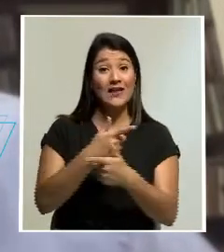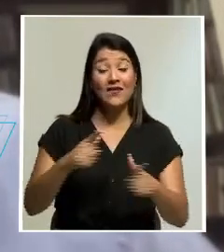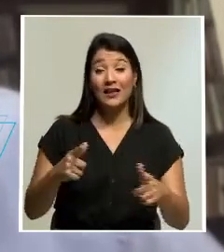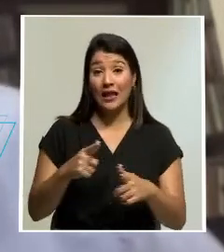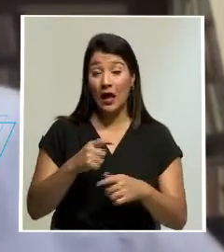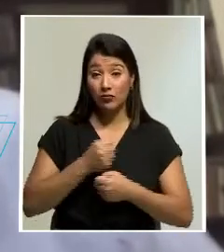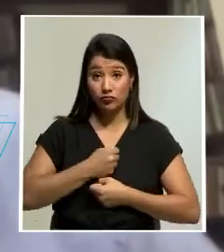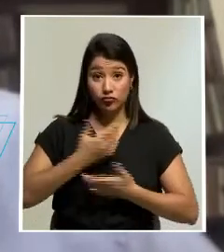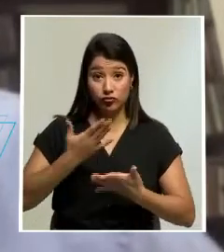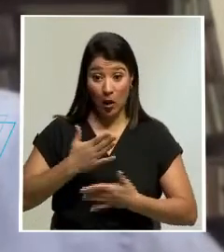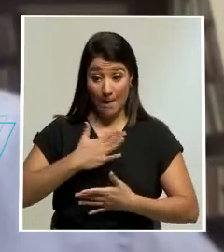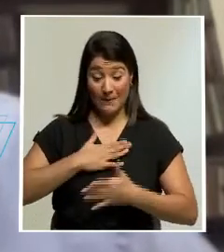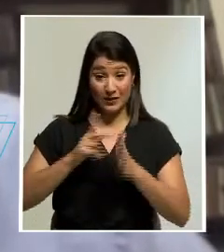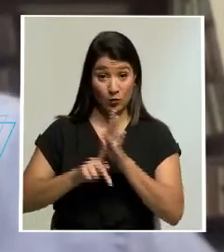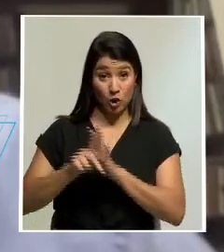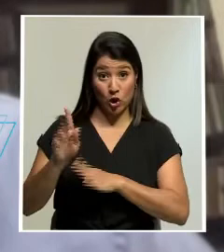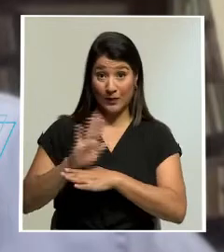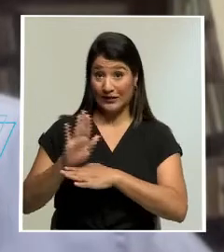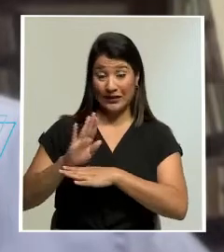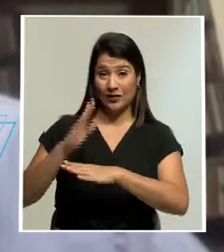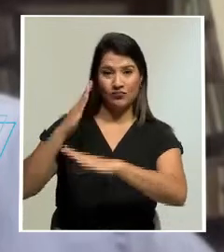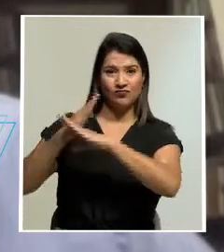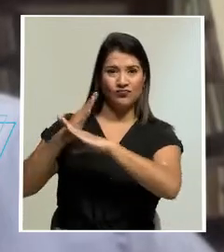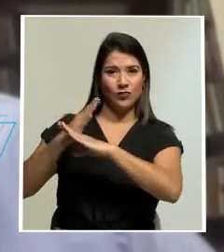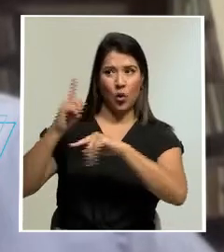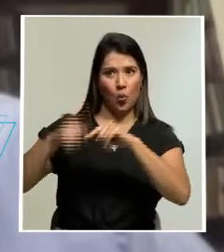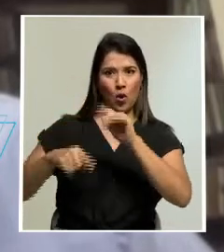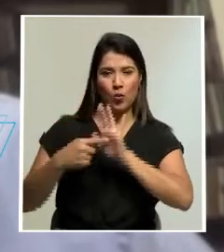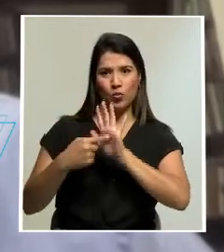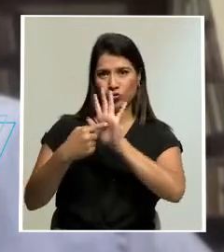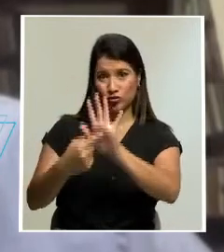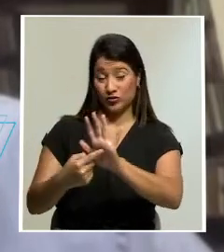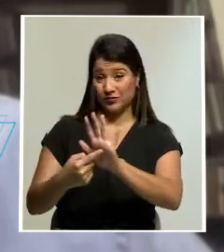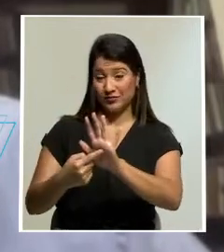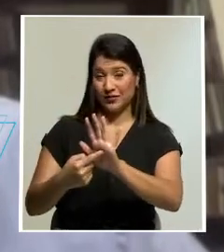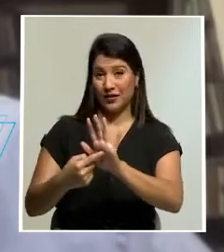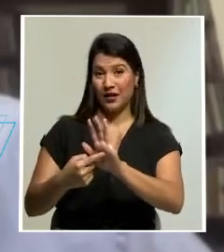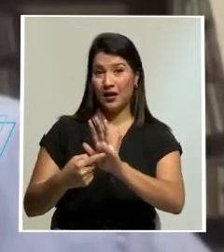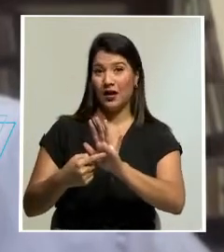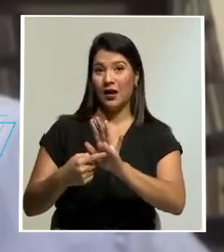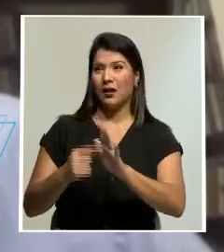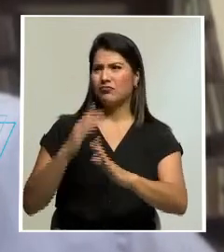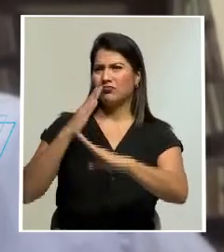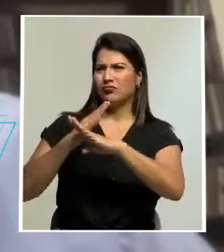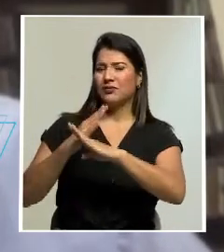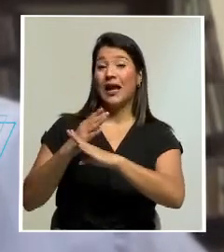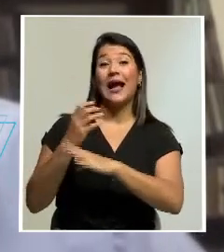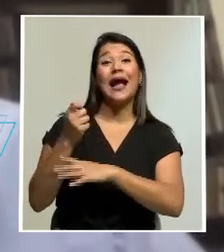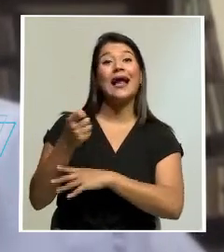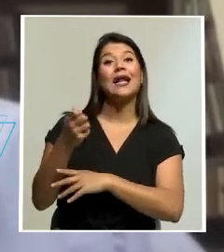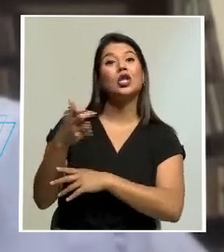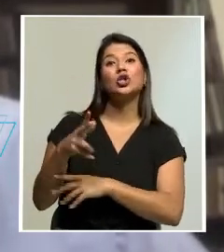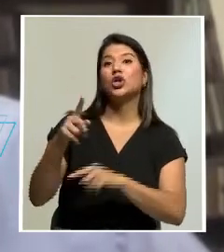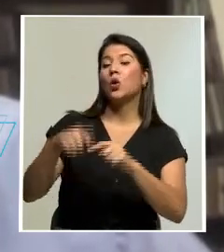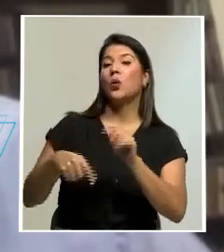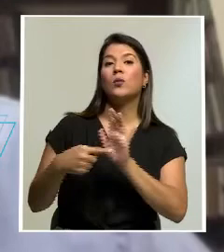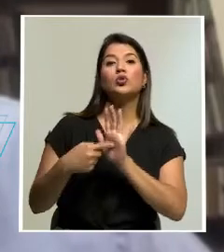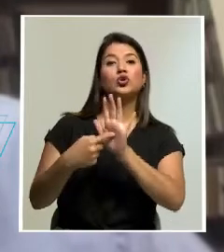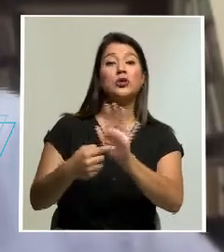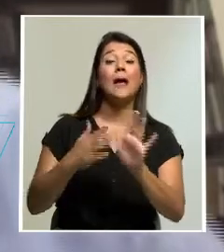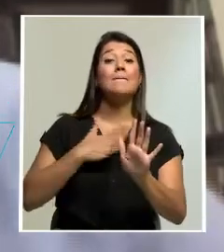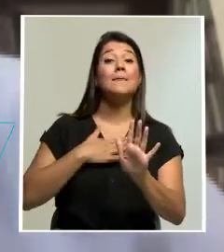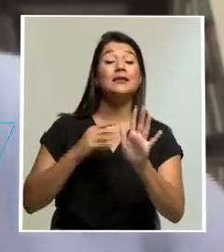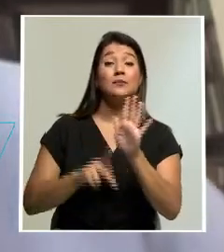están censurados, no pueden transmitirse. Hay una prohibición de hecho contra Canal 12 para que no transmita mis